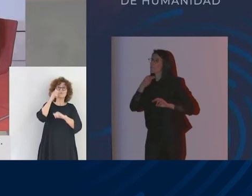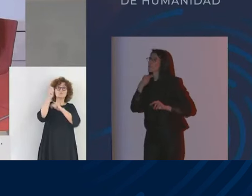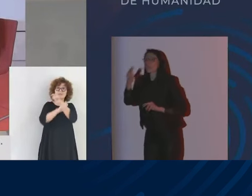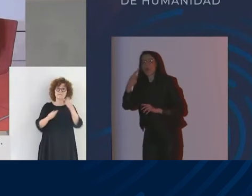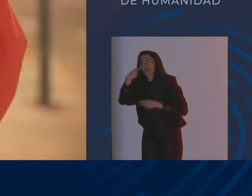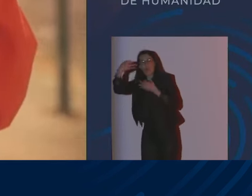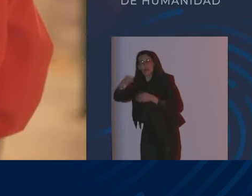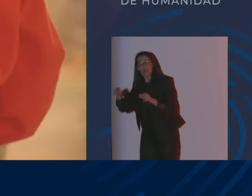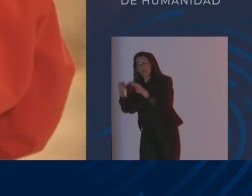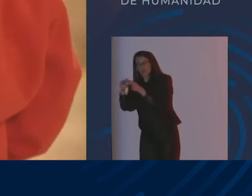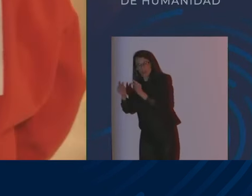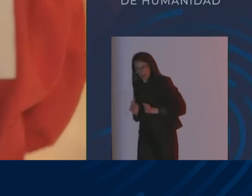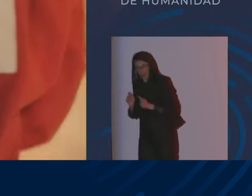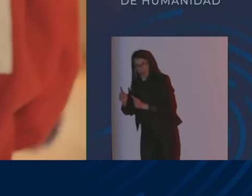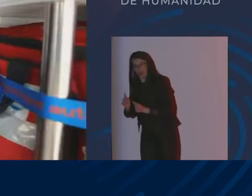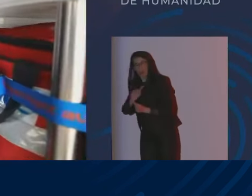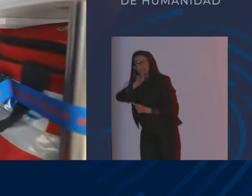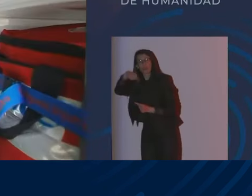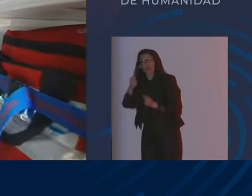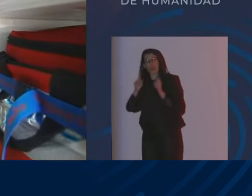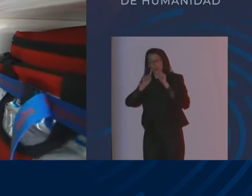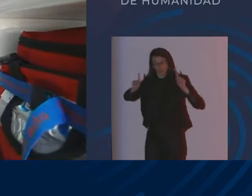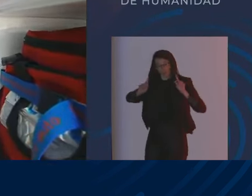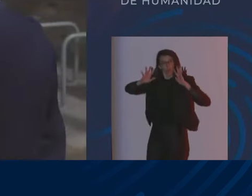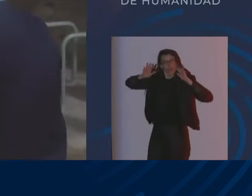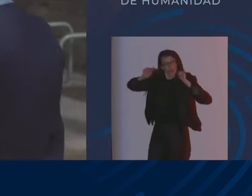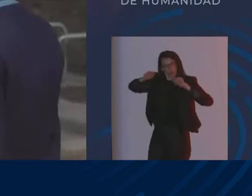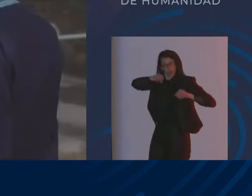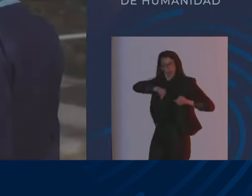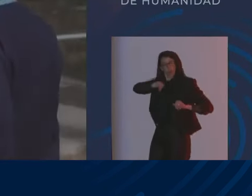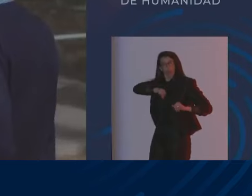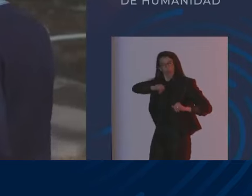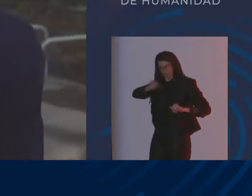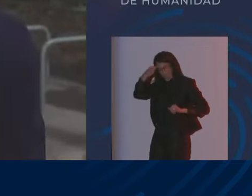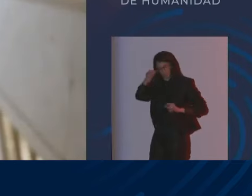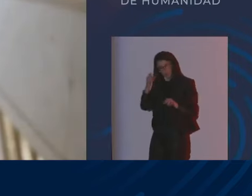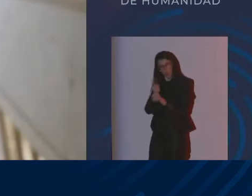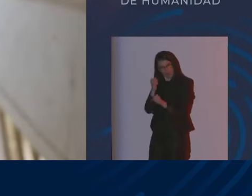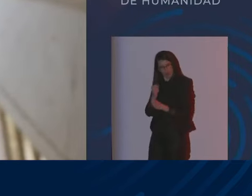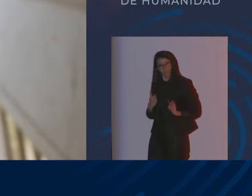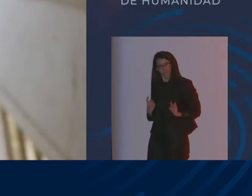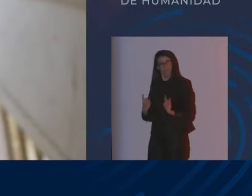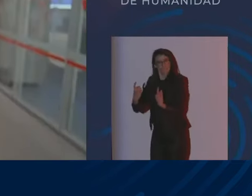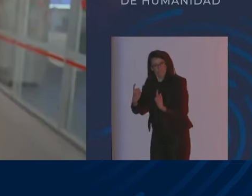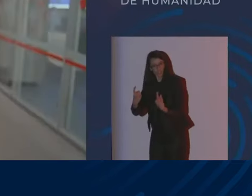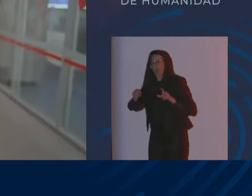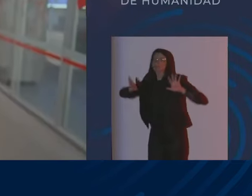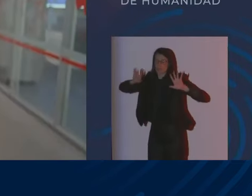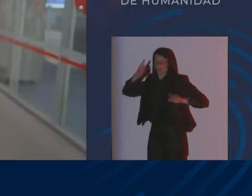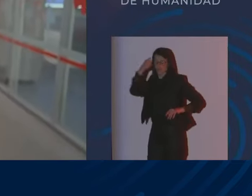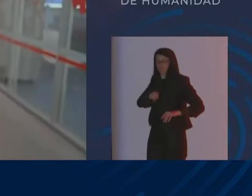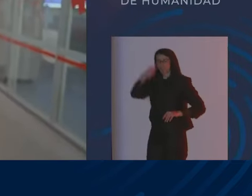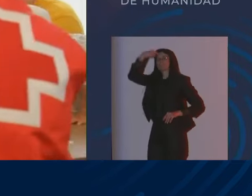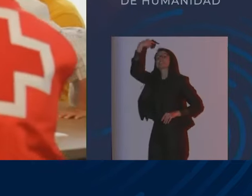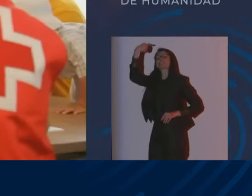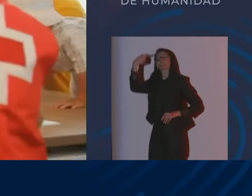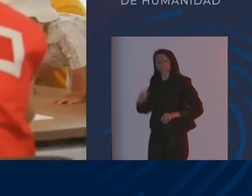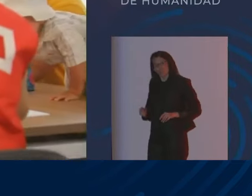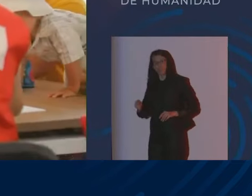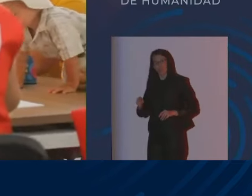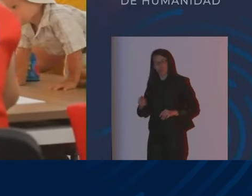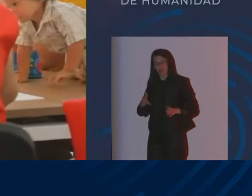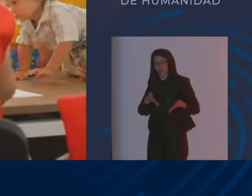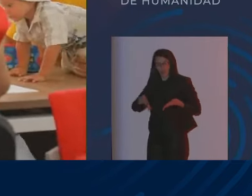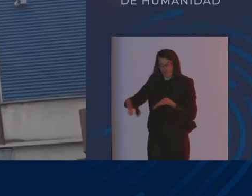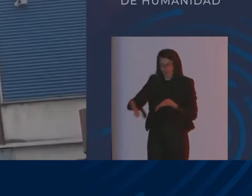sociales. Despedimos el año conscientes de que queda mucho por hacer, pero también sabiendo que estamos en el camino adecuado